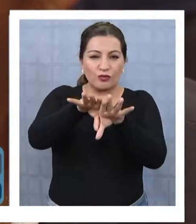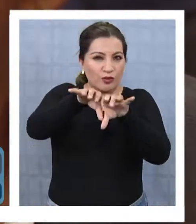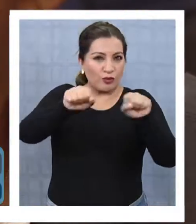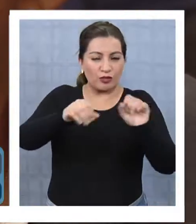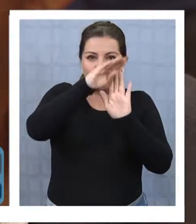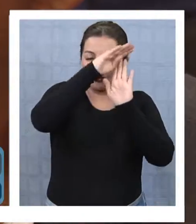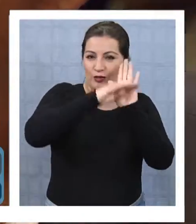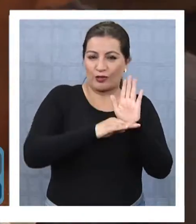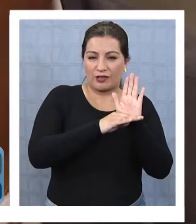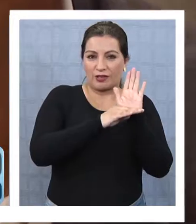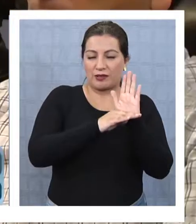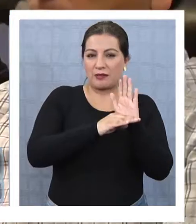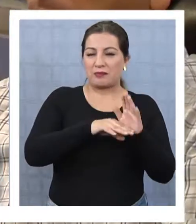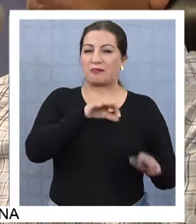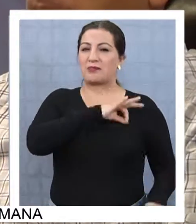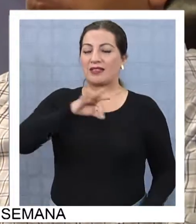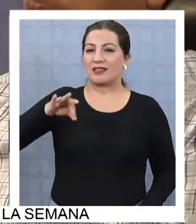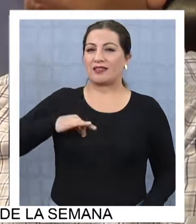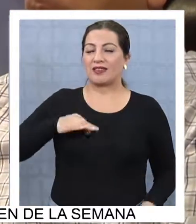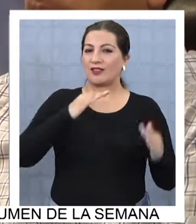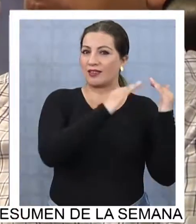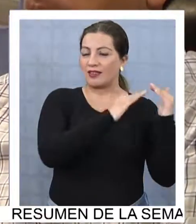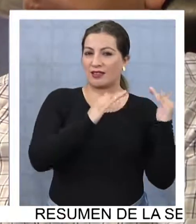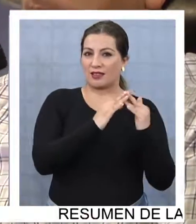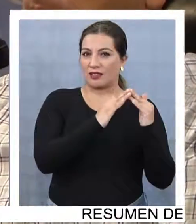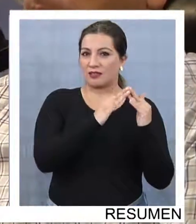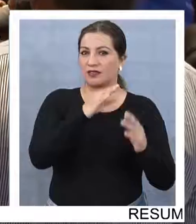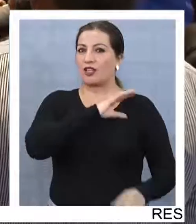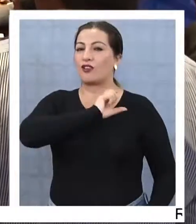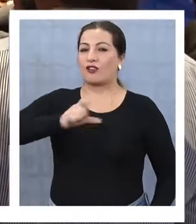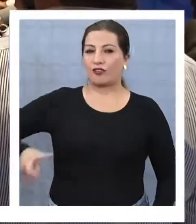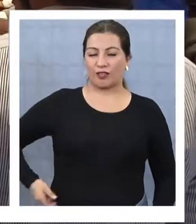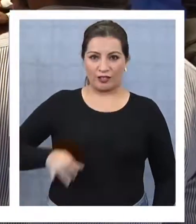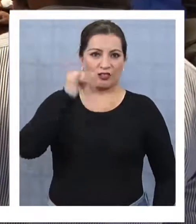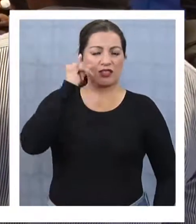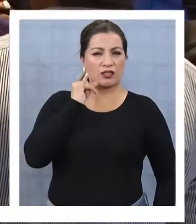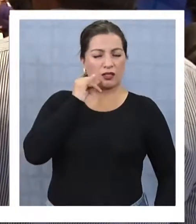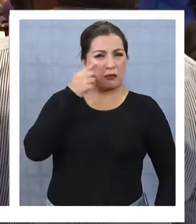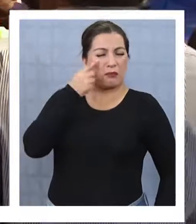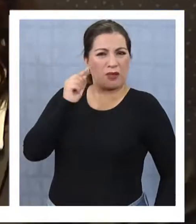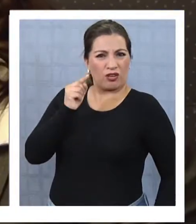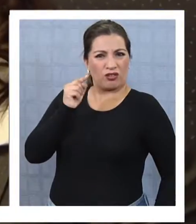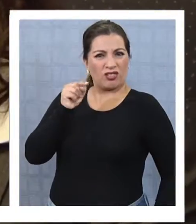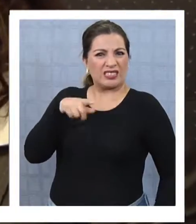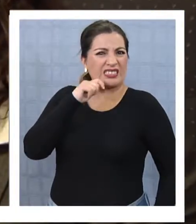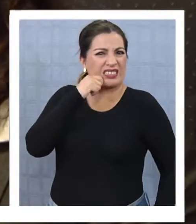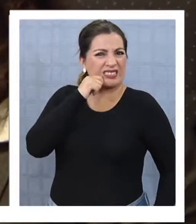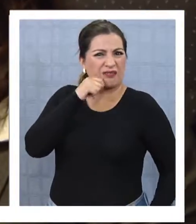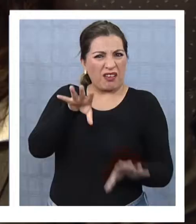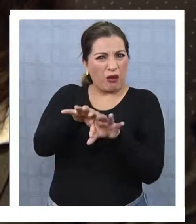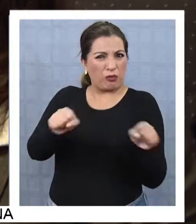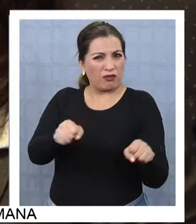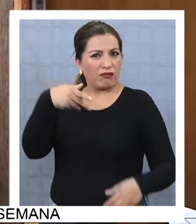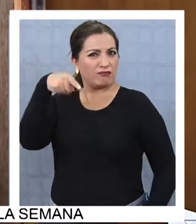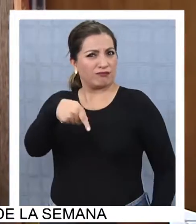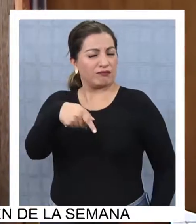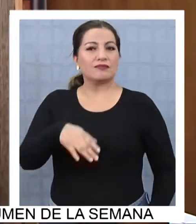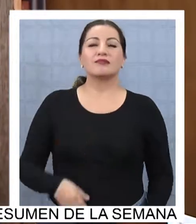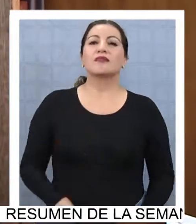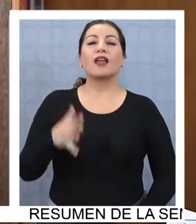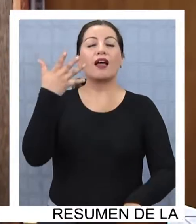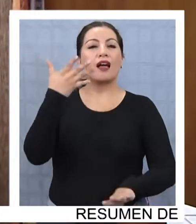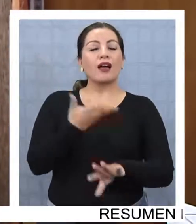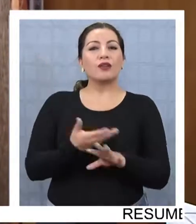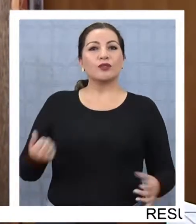de programación entre el Ministerio de Vivienda y Urbanismo y el Gobierno Regional. Pero, ¿de qué se trata este convenio? Se